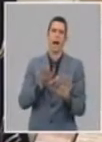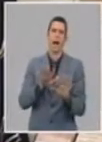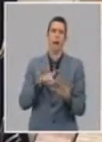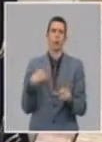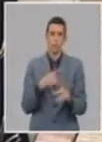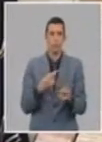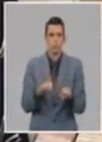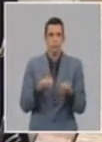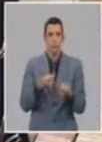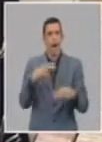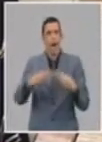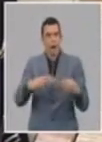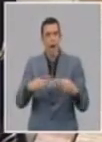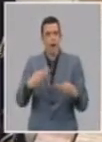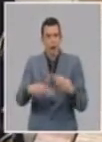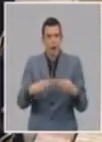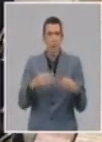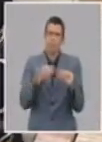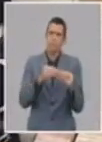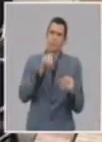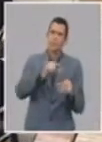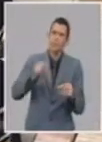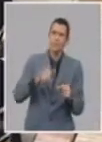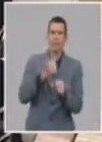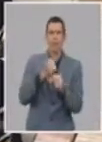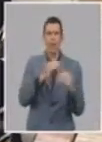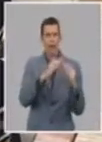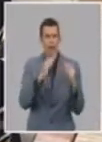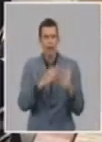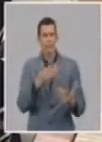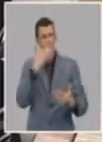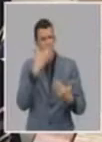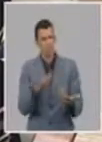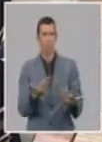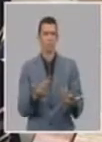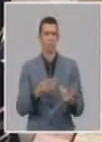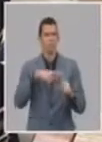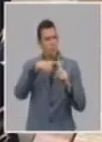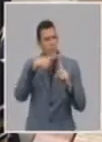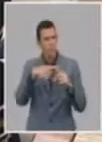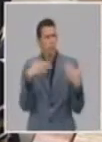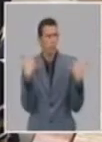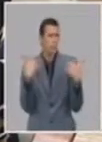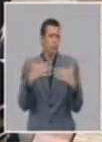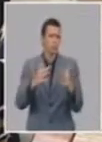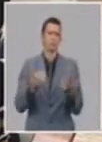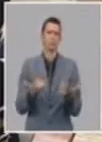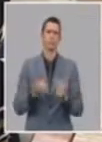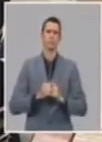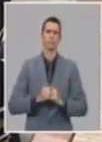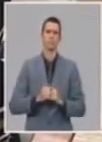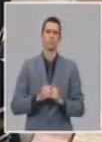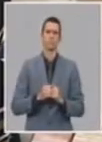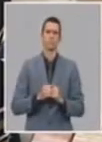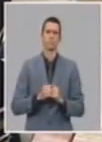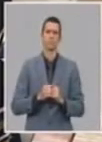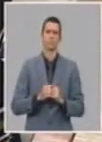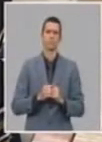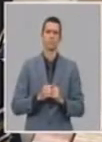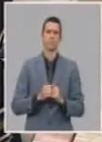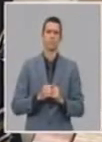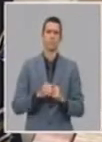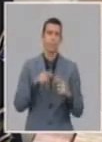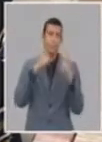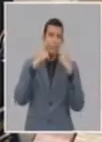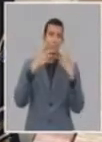insistiendo de la necesidad de aplicar esta modalidad, que tiene muchas ventajas para la administración, tiene muchas ventajas para